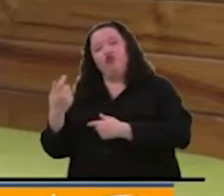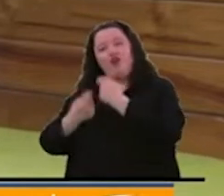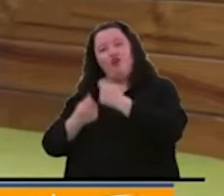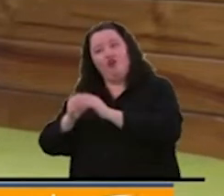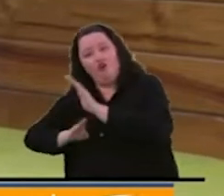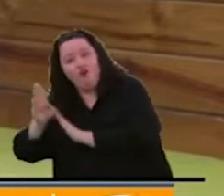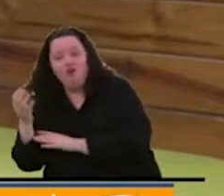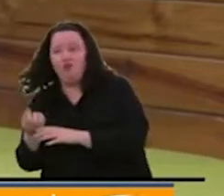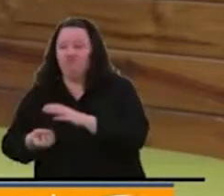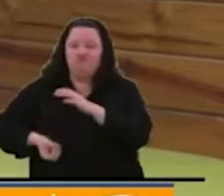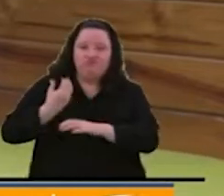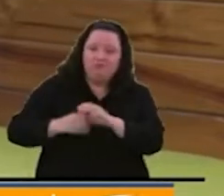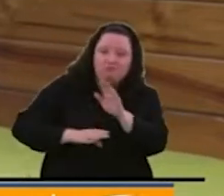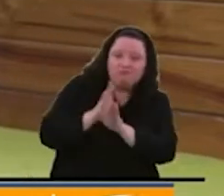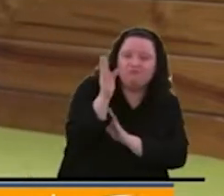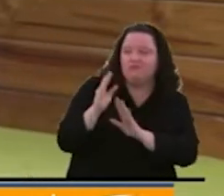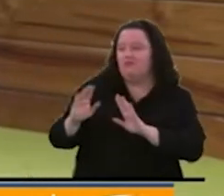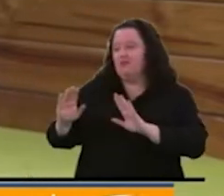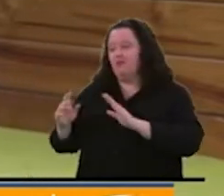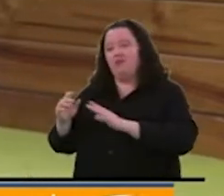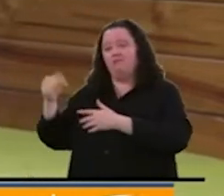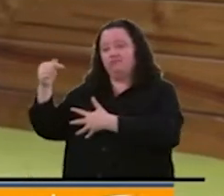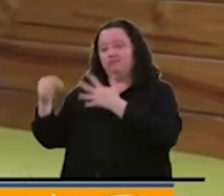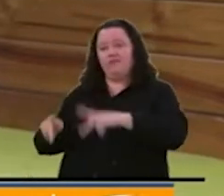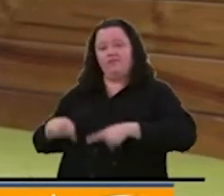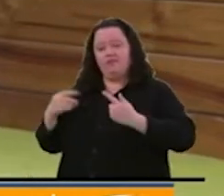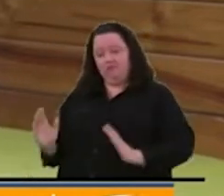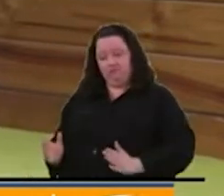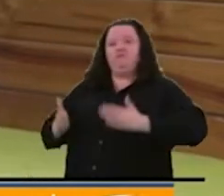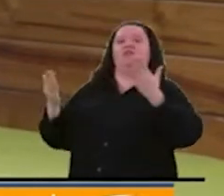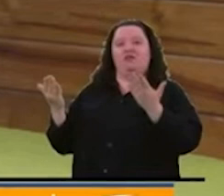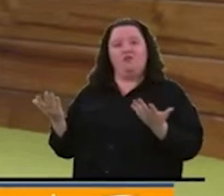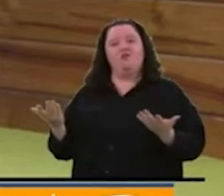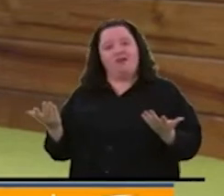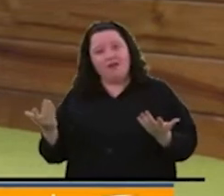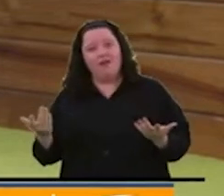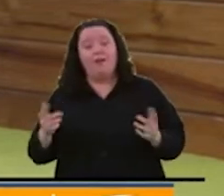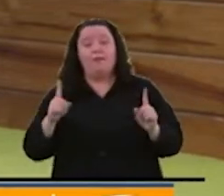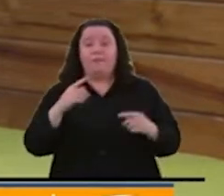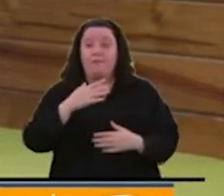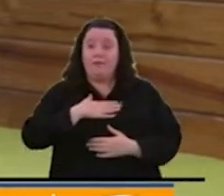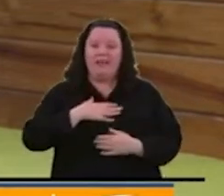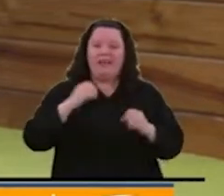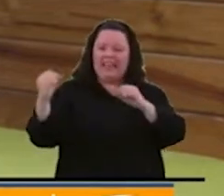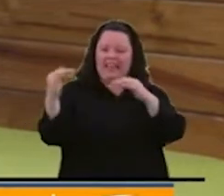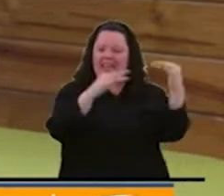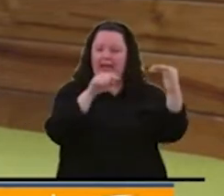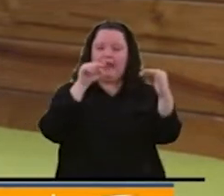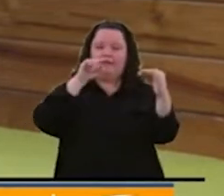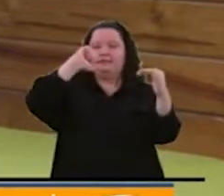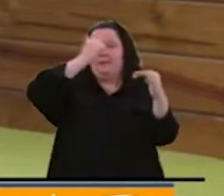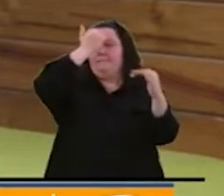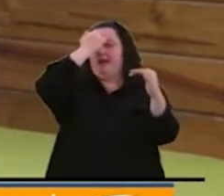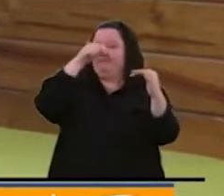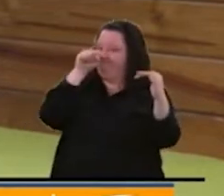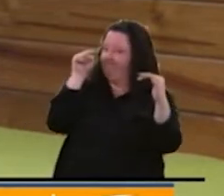desarrollo económico, en productividad, en mejoramiento de condiciones de vida, pero para mí parar la guerra sigue